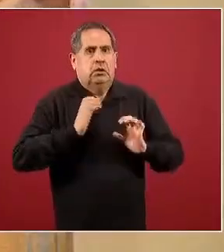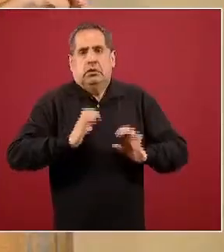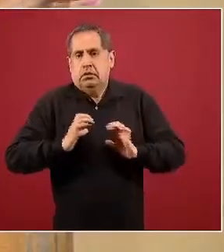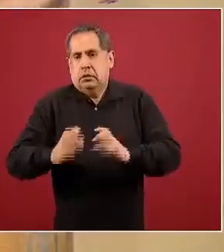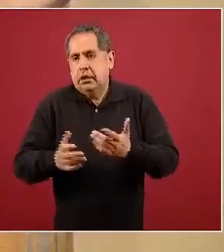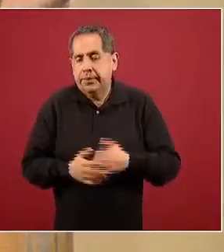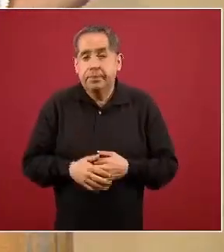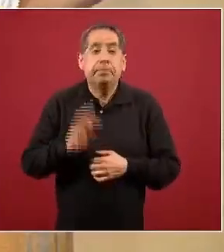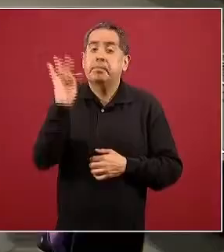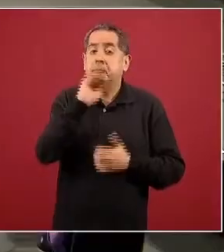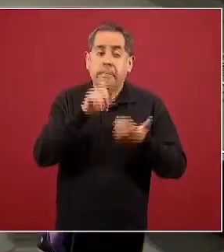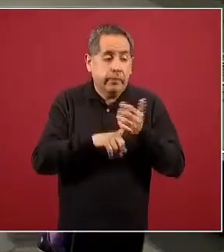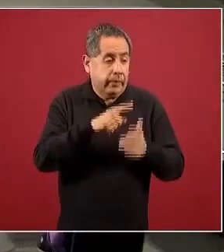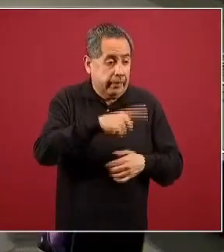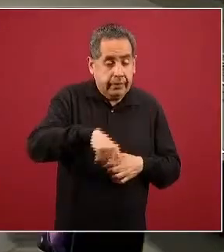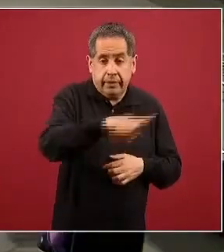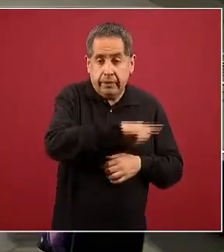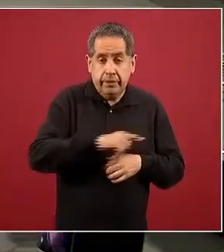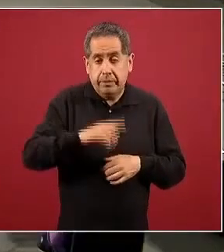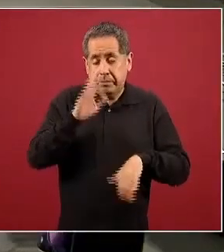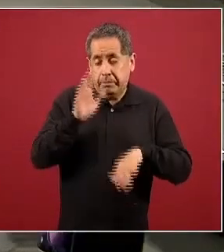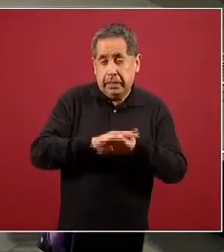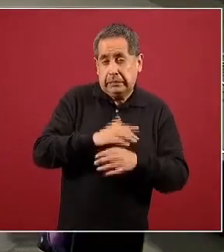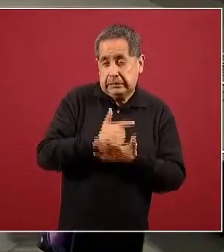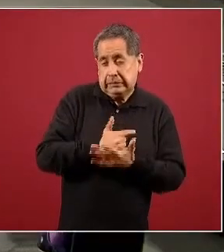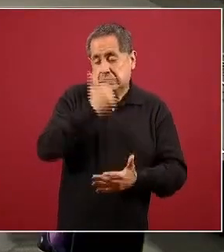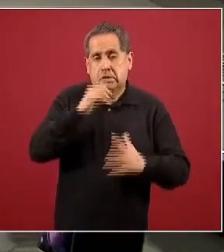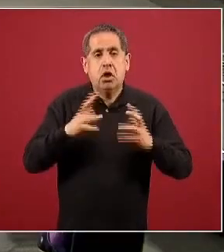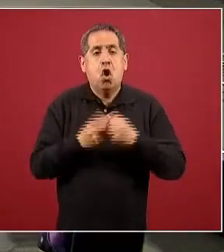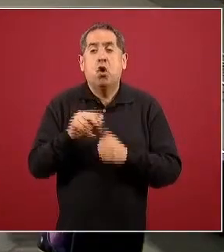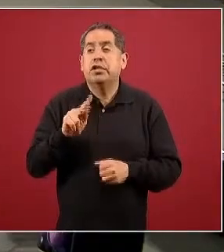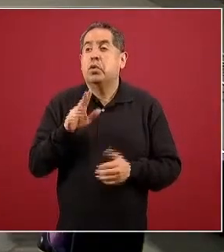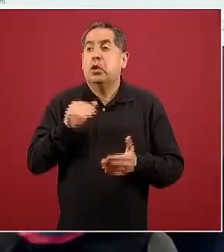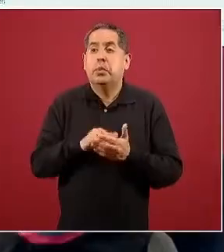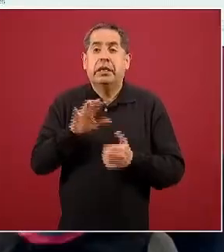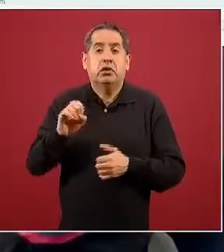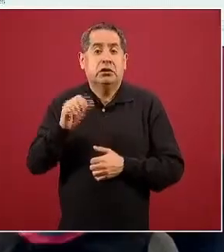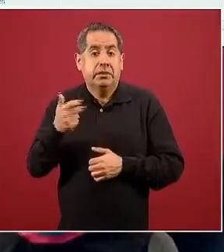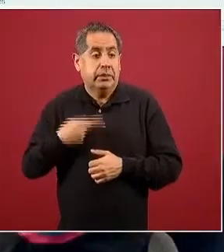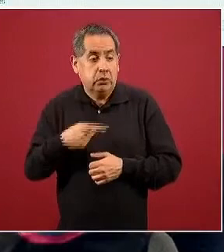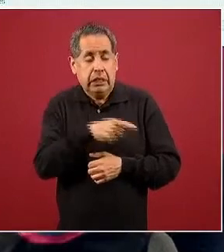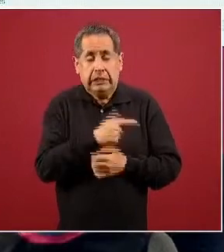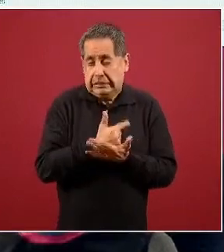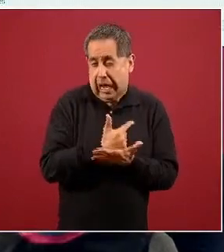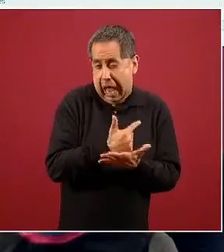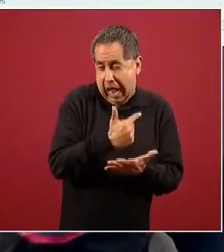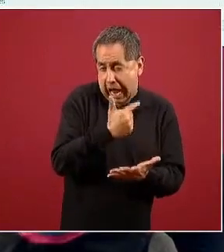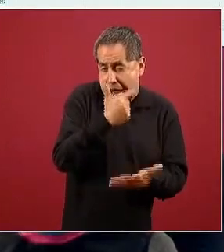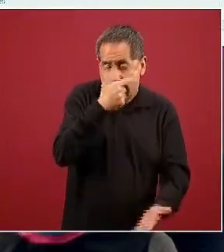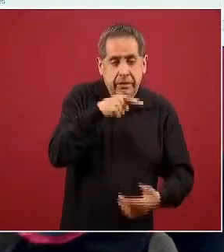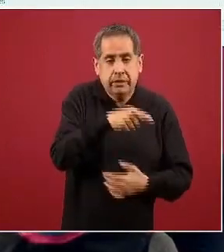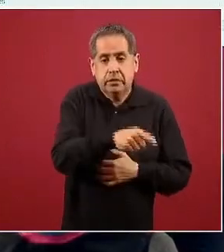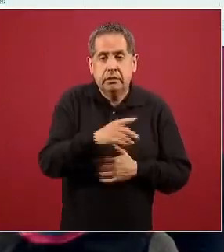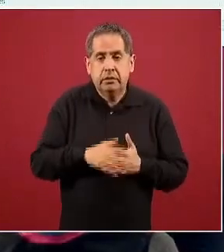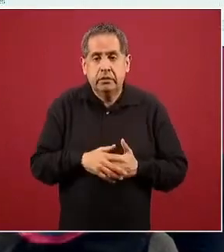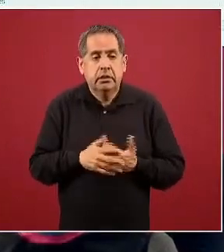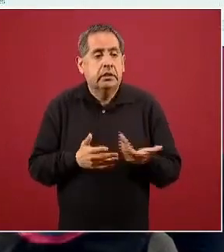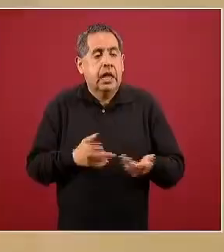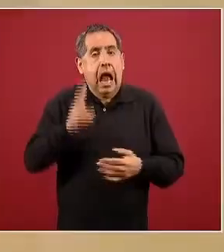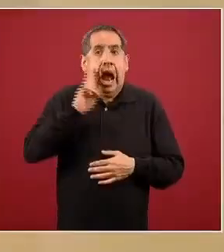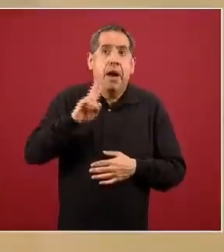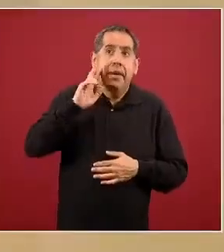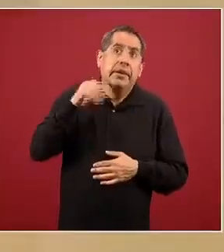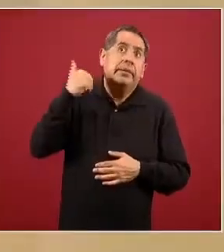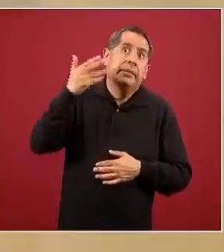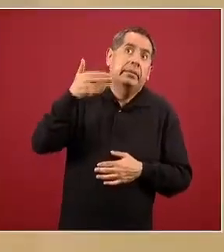presenten un cuadro grave, de estas 84.506 personas en espera de un resultado positivo, no están esperando a